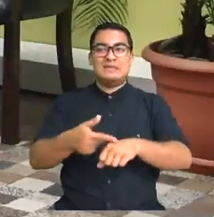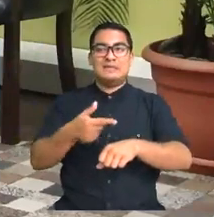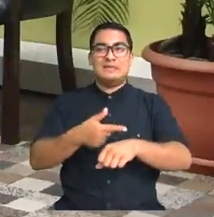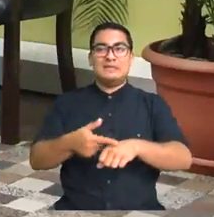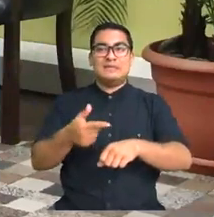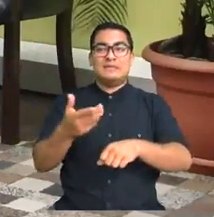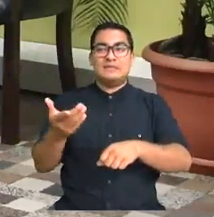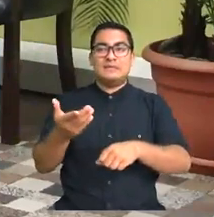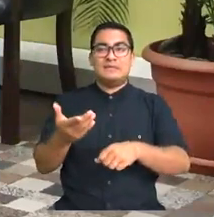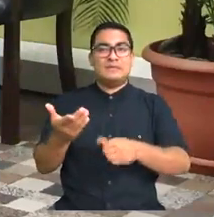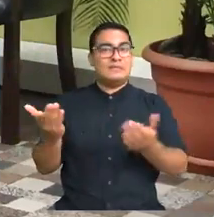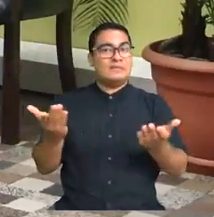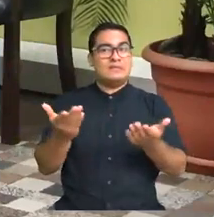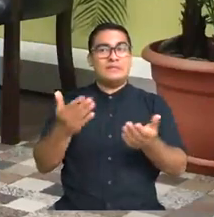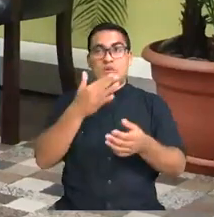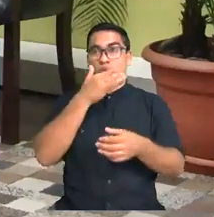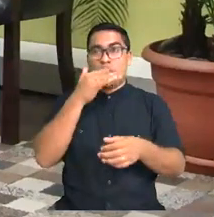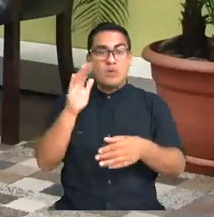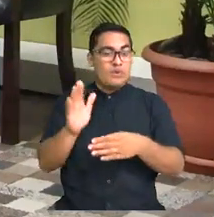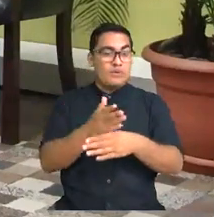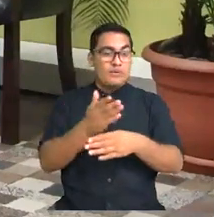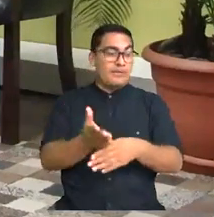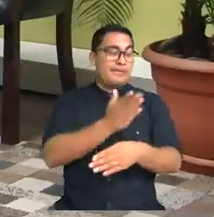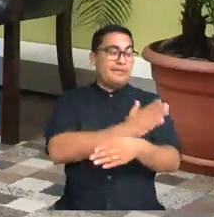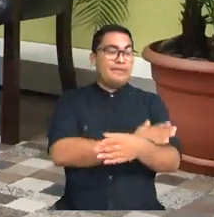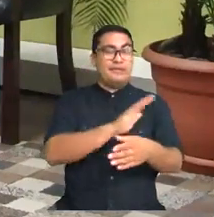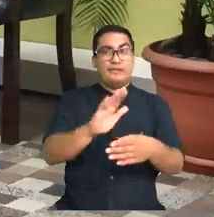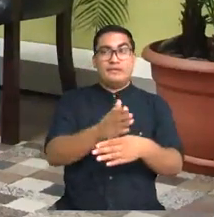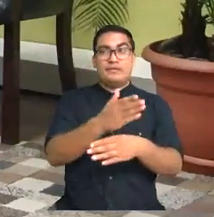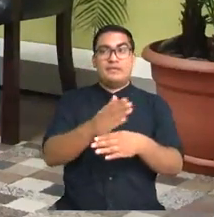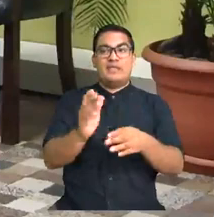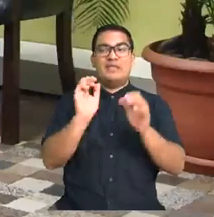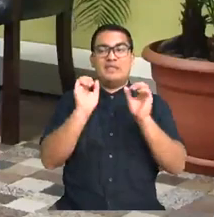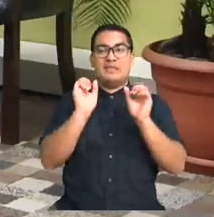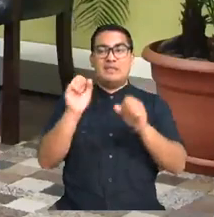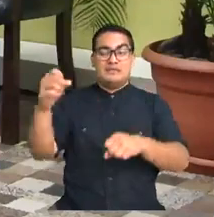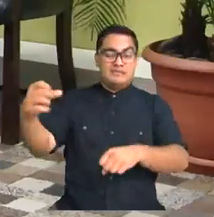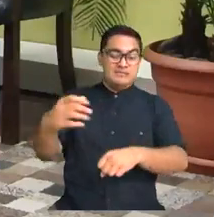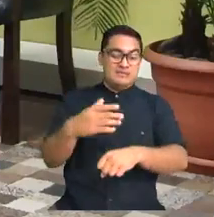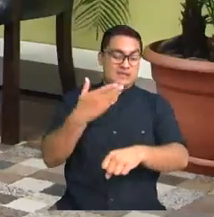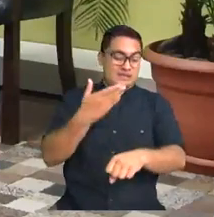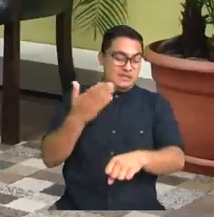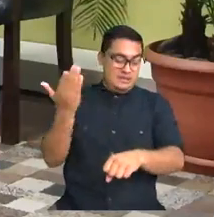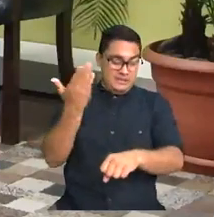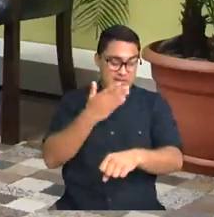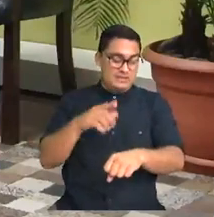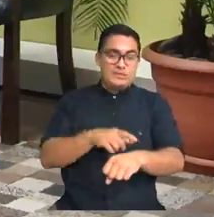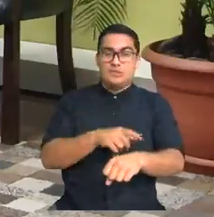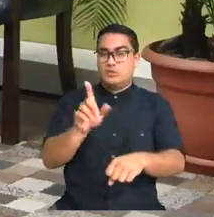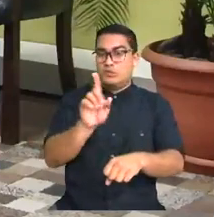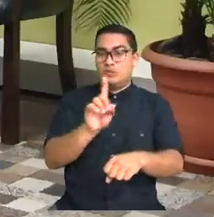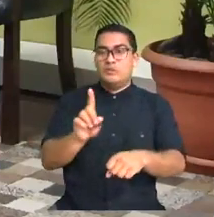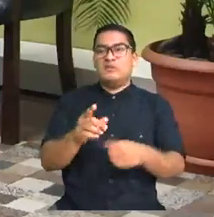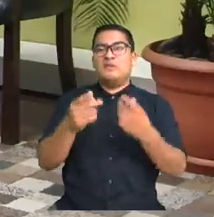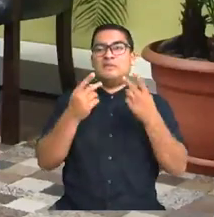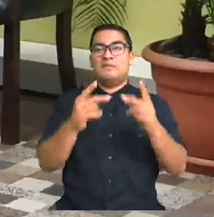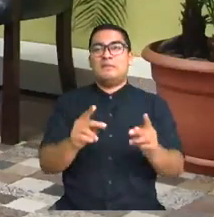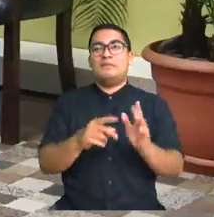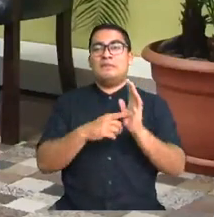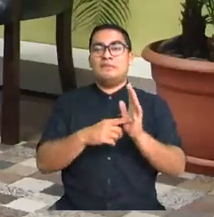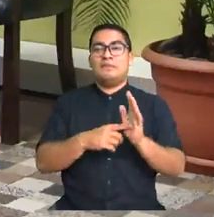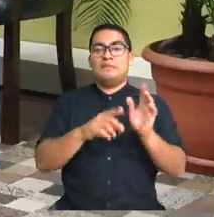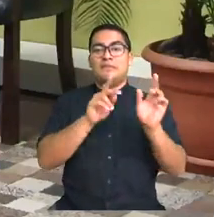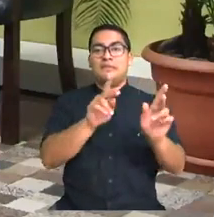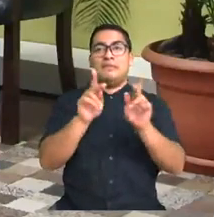que no tenemos el mismo color que teníamos antes, pero sin desarrollar quemaduras, la mayoría. Pero existen también